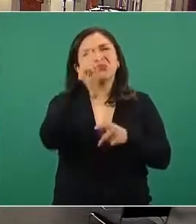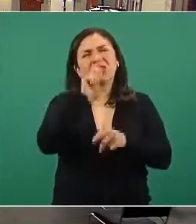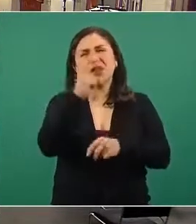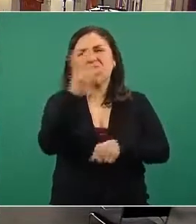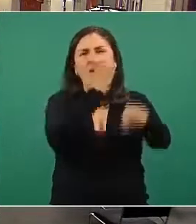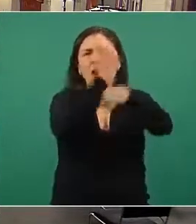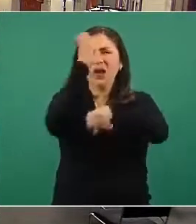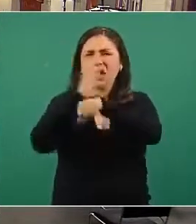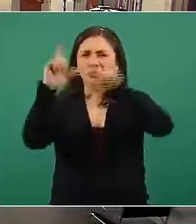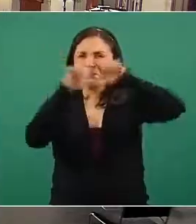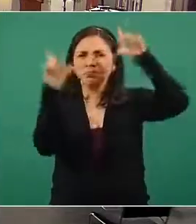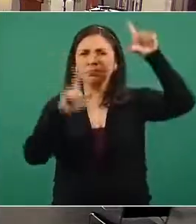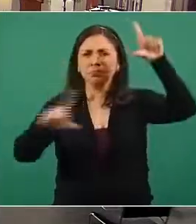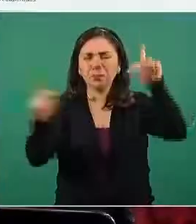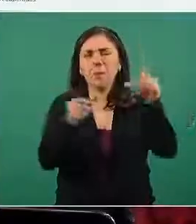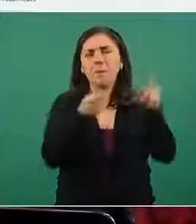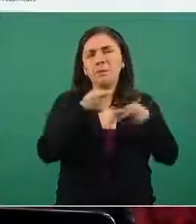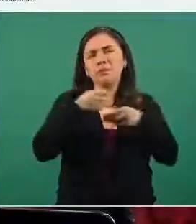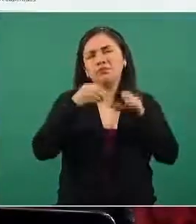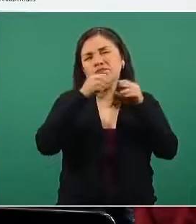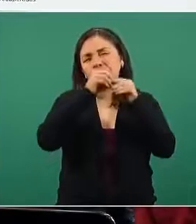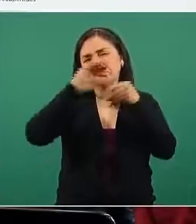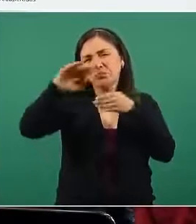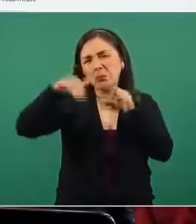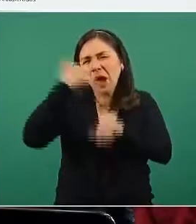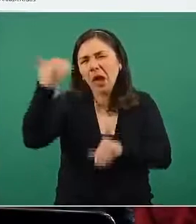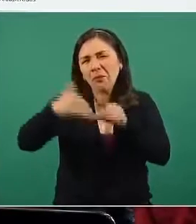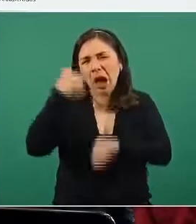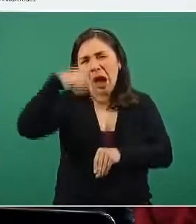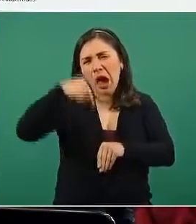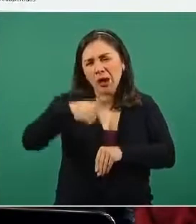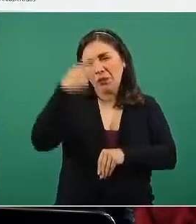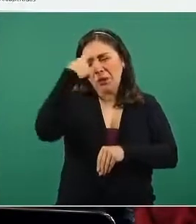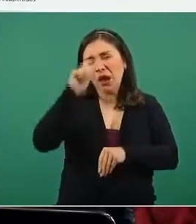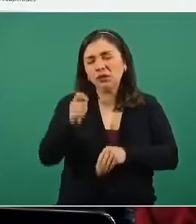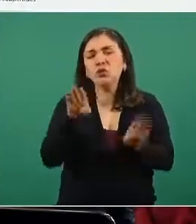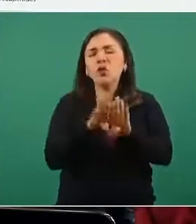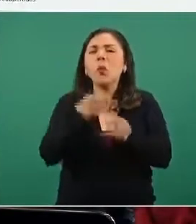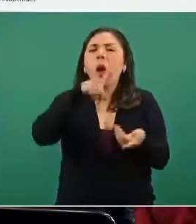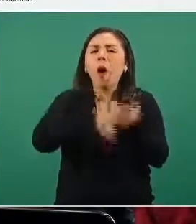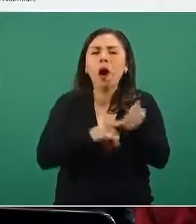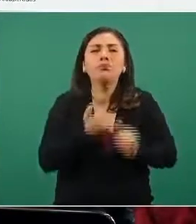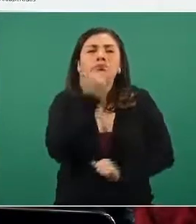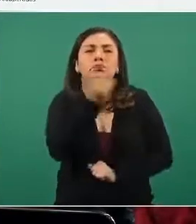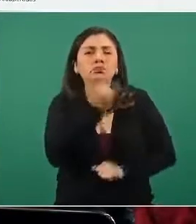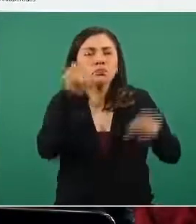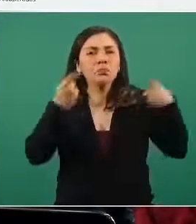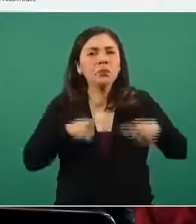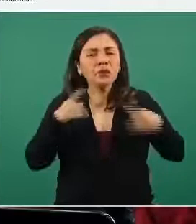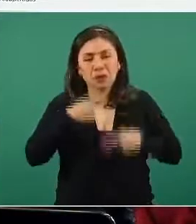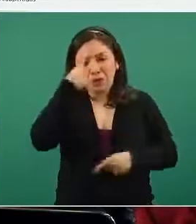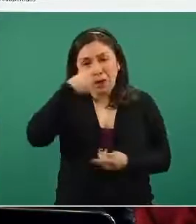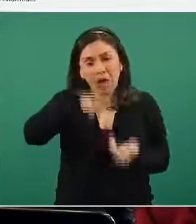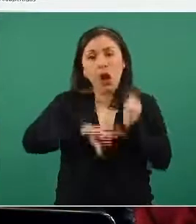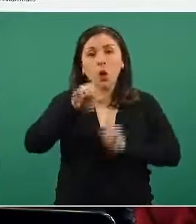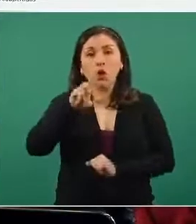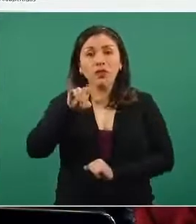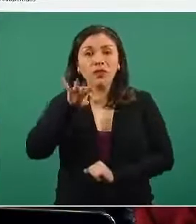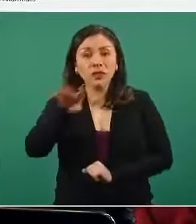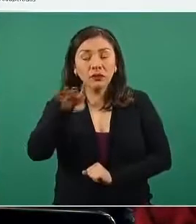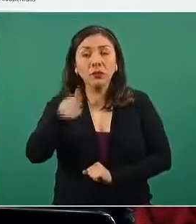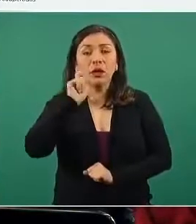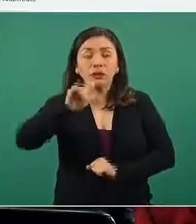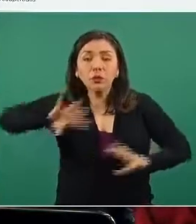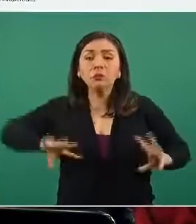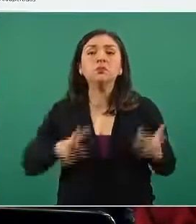entidades federativas de todas aquellas personas que son clasificadas como casos sospechosos de COVID-19 y se